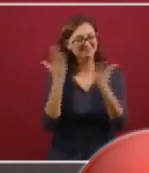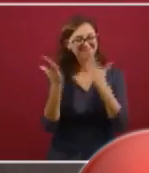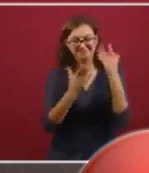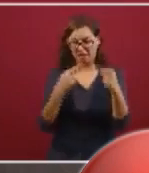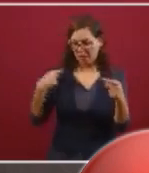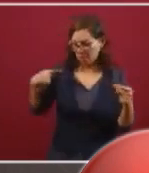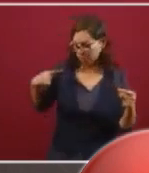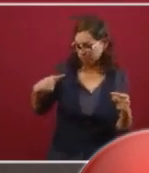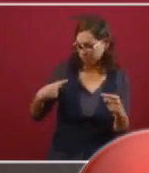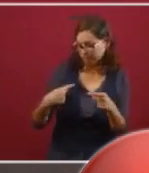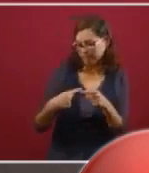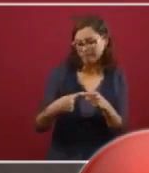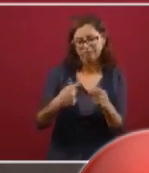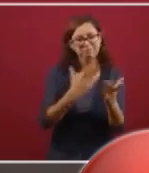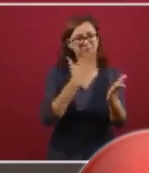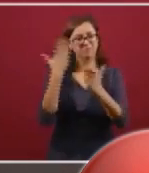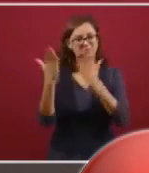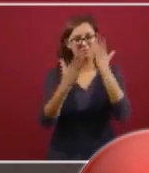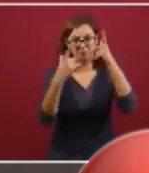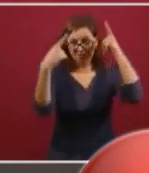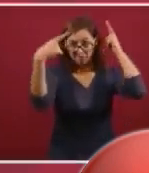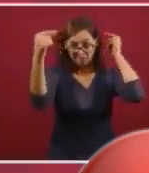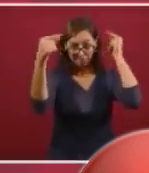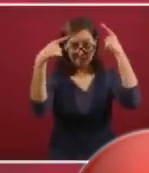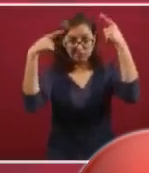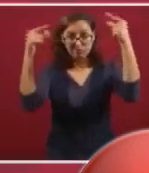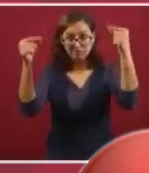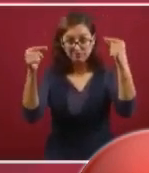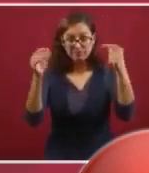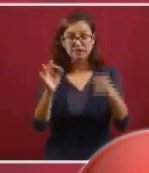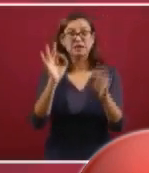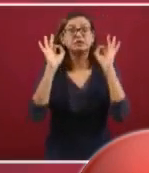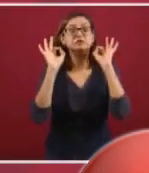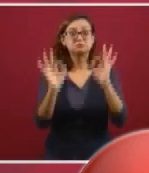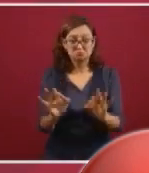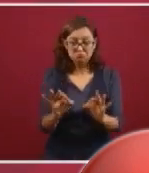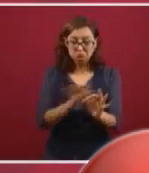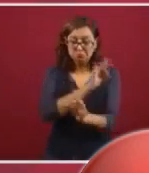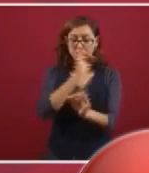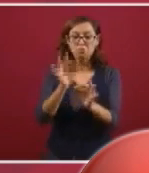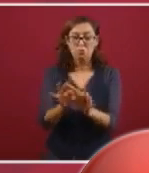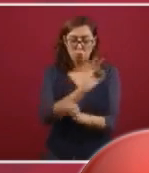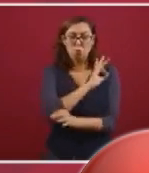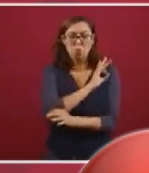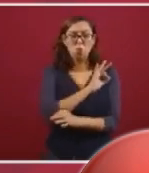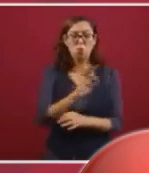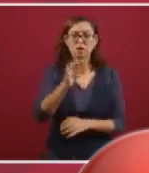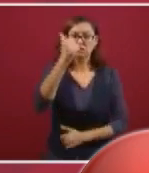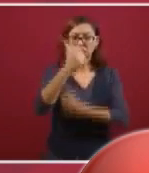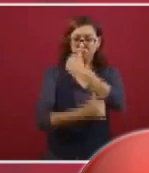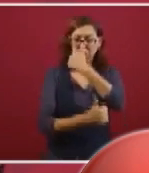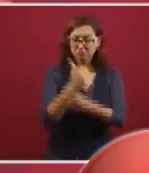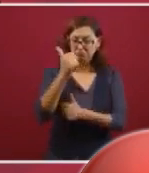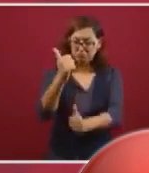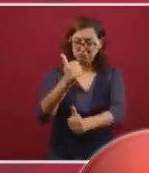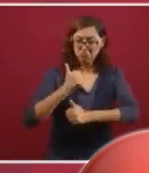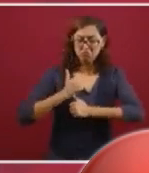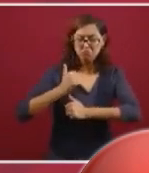para que lleve a cabo la carrera de las armas, para que